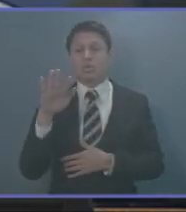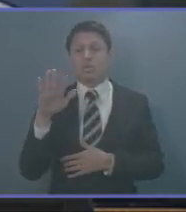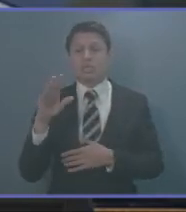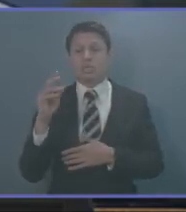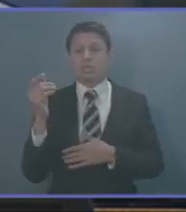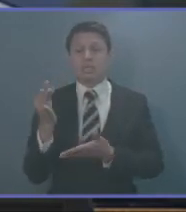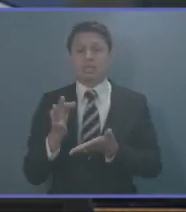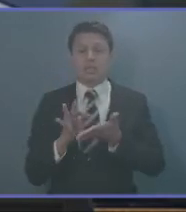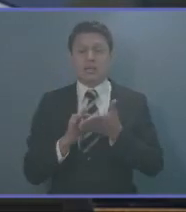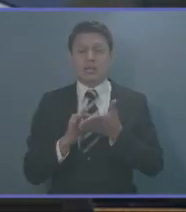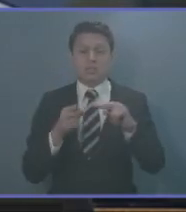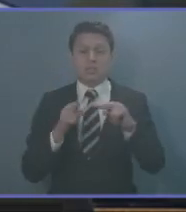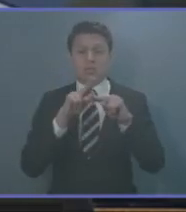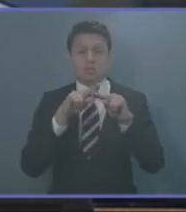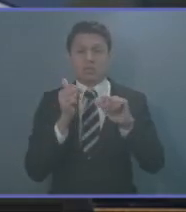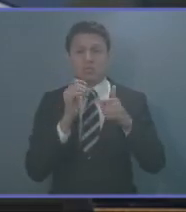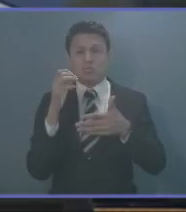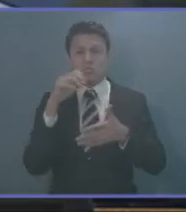el exceso de